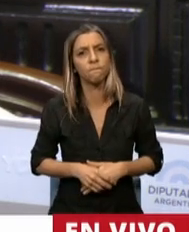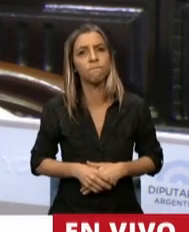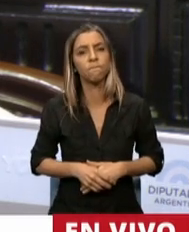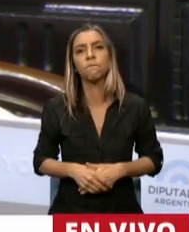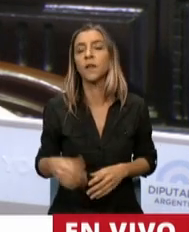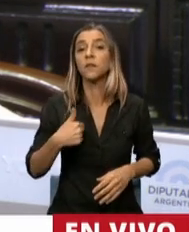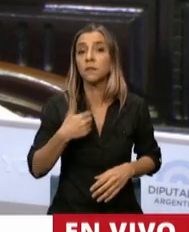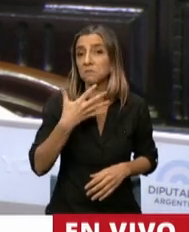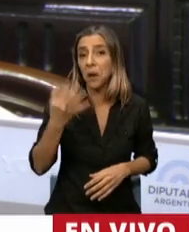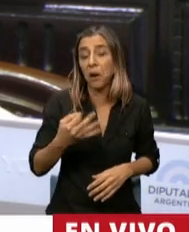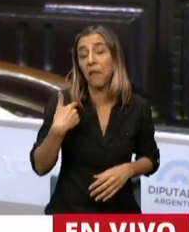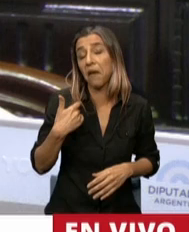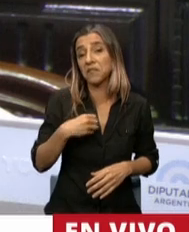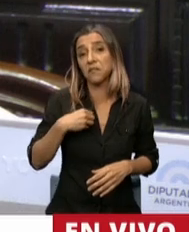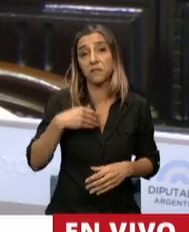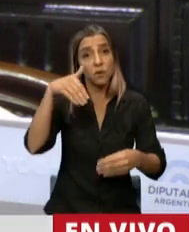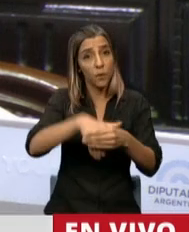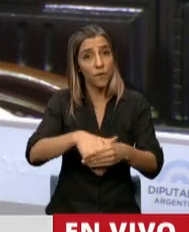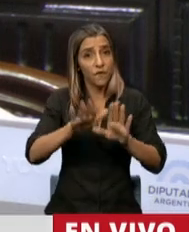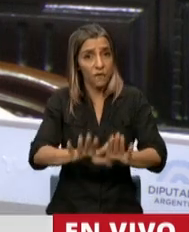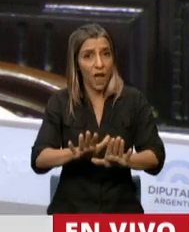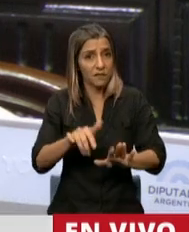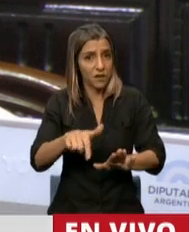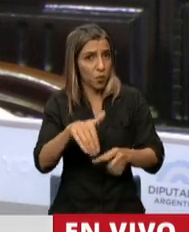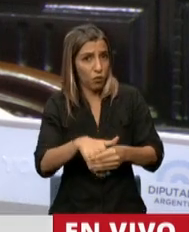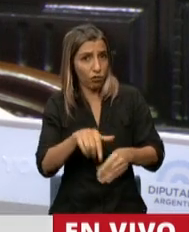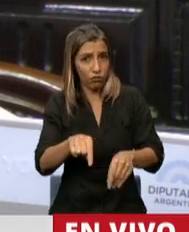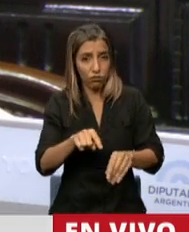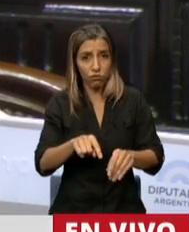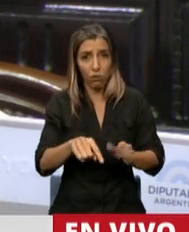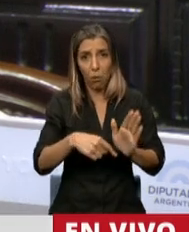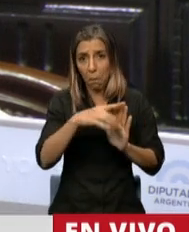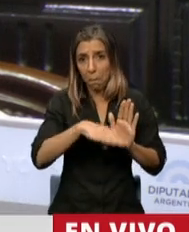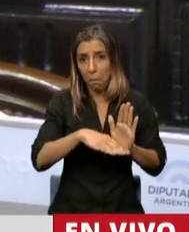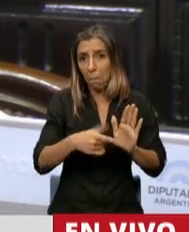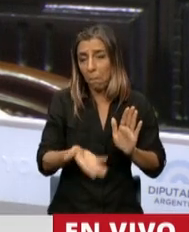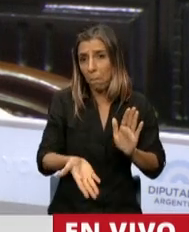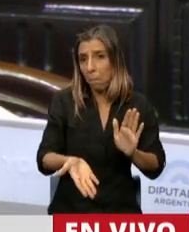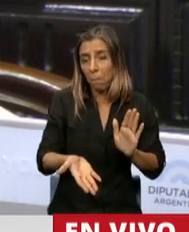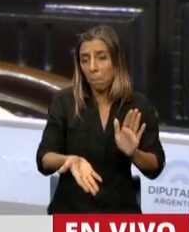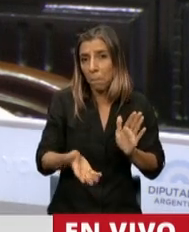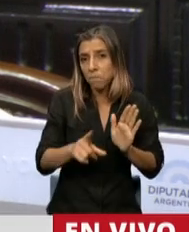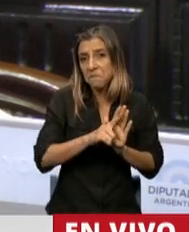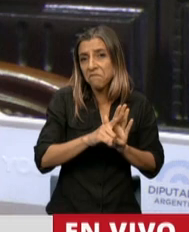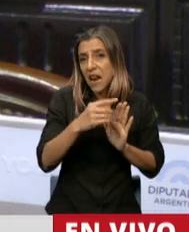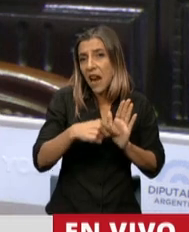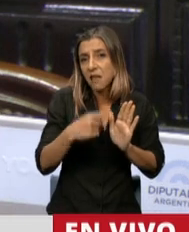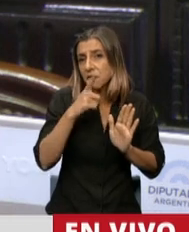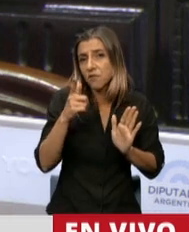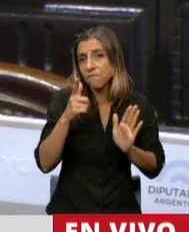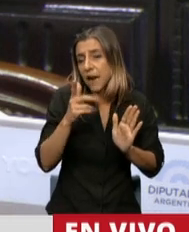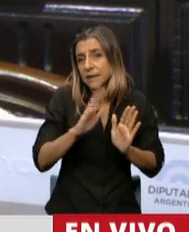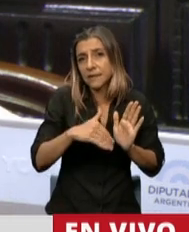que votar esto en estas condiciones, donde hay, siento que hay más incertezas